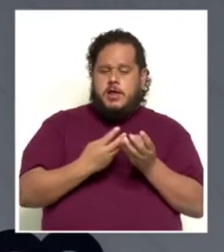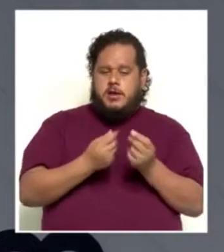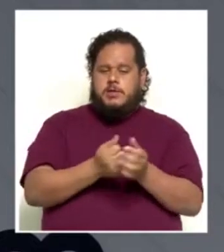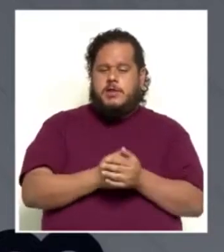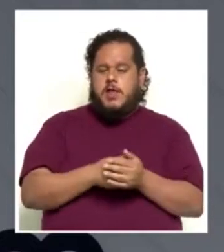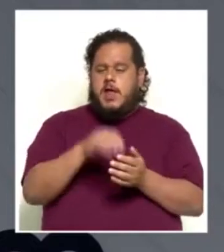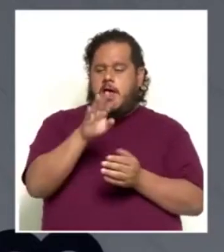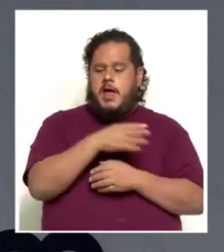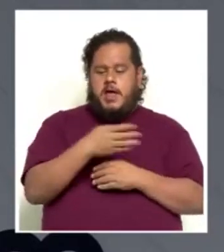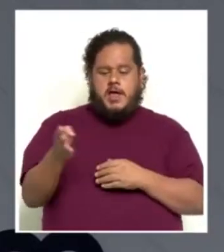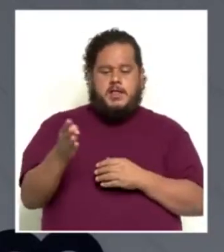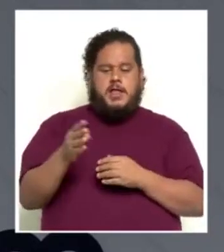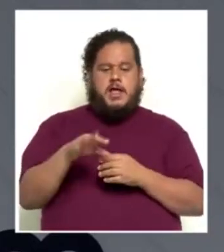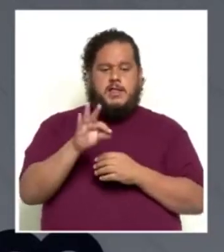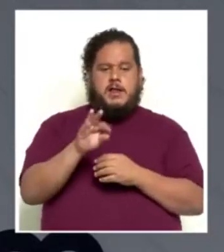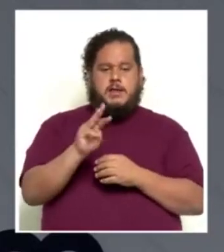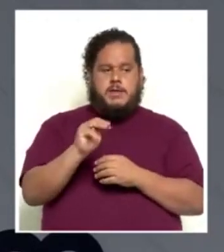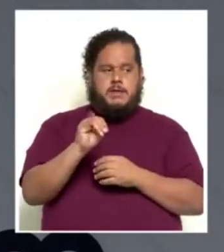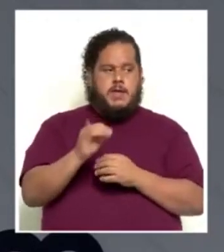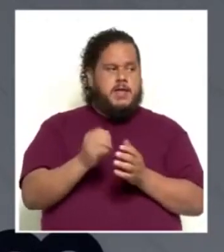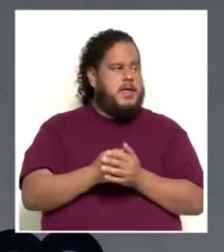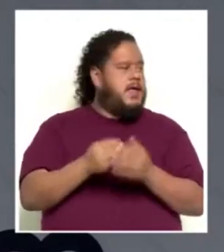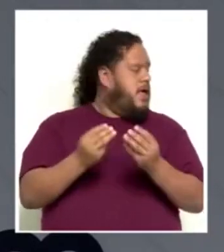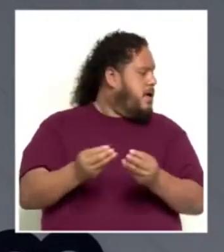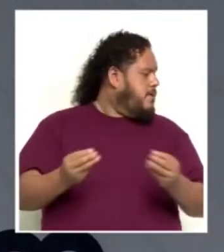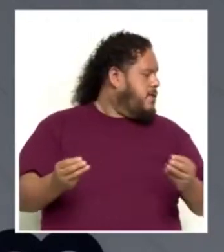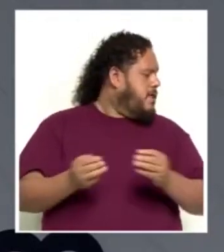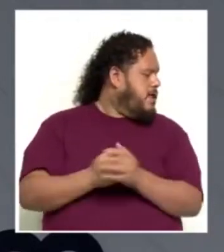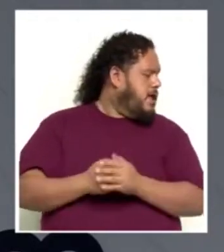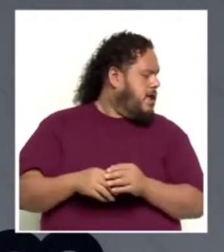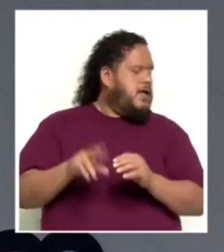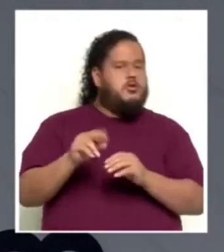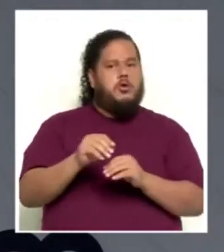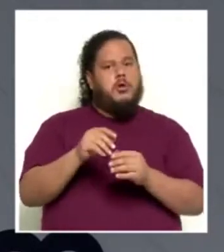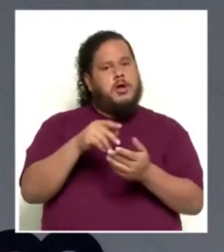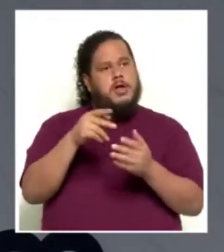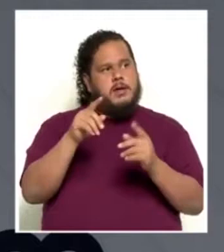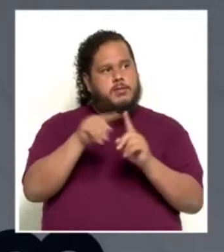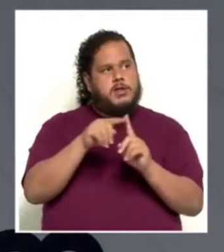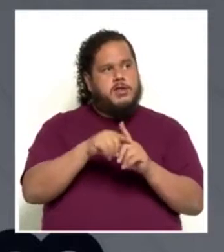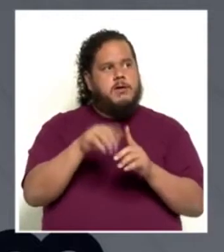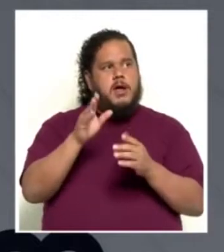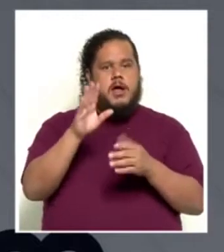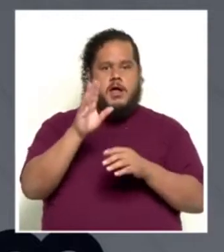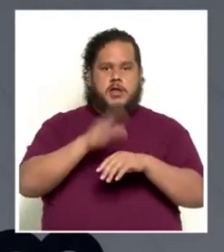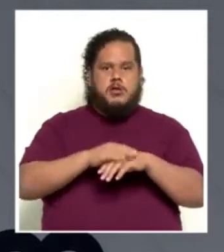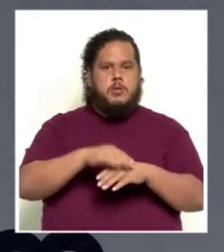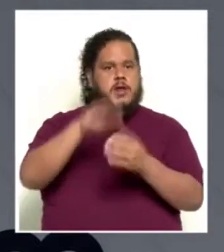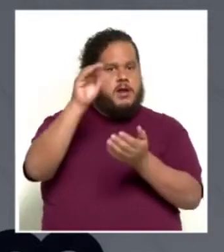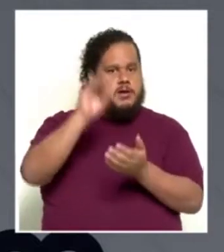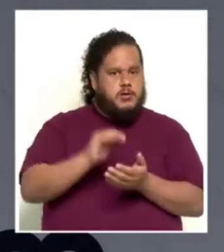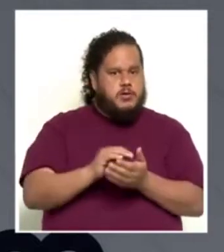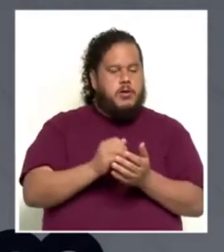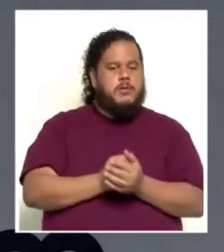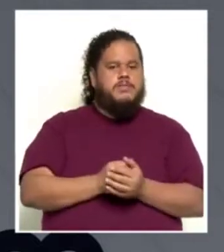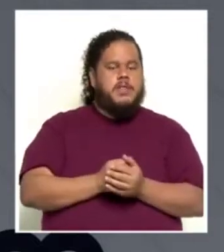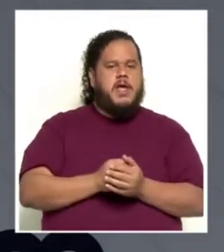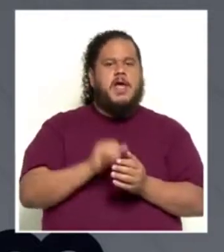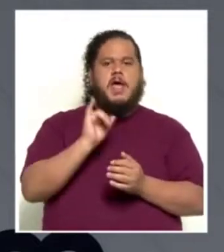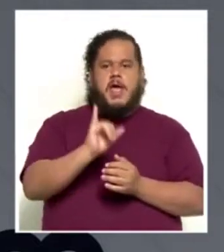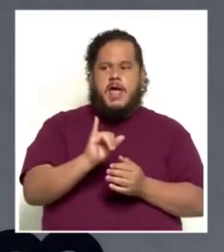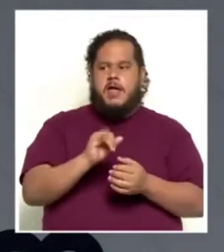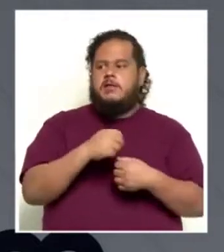Fondo Monetario Internacional, materia impositiva, reforma del Estado sobre la reducción o el tamaño del Estado. Creo que eso